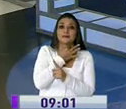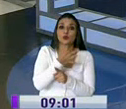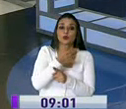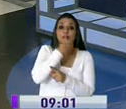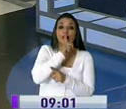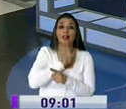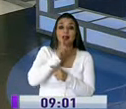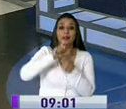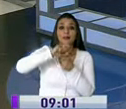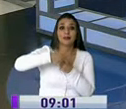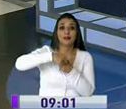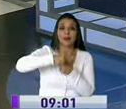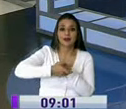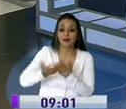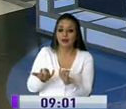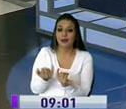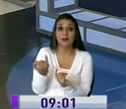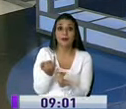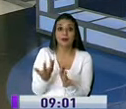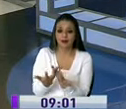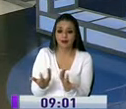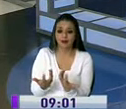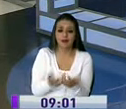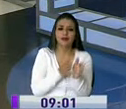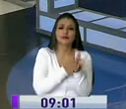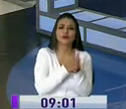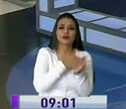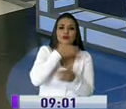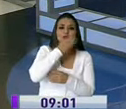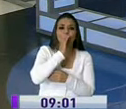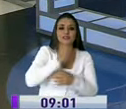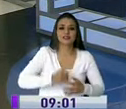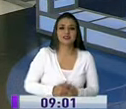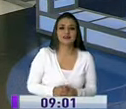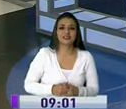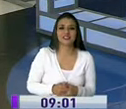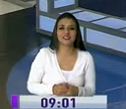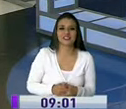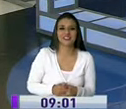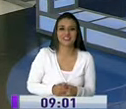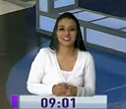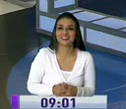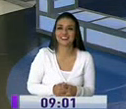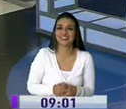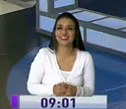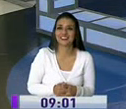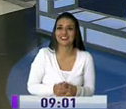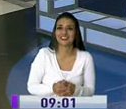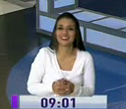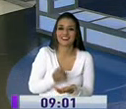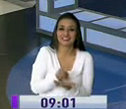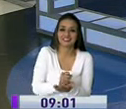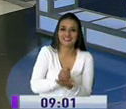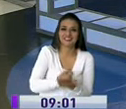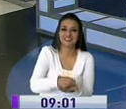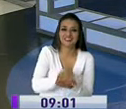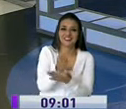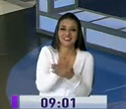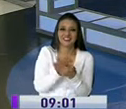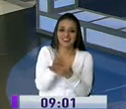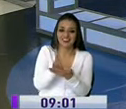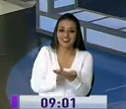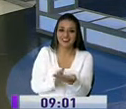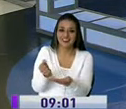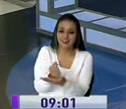mandarina, tigrillo, chocolatito. Ya. Un majadito, dice. Un majadito. Sí, un ahí buen está. Verde. Un